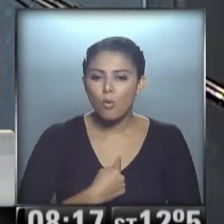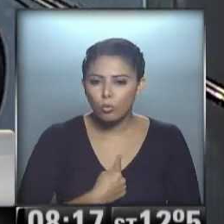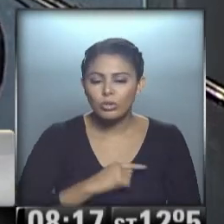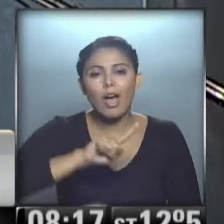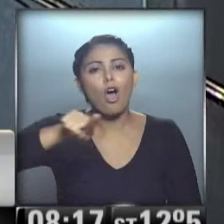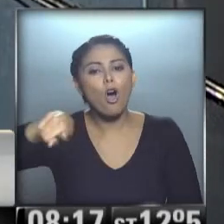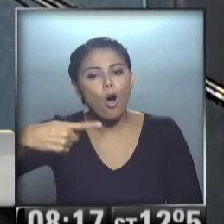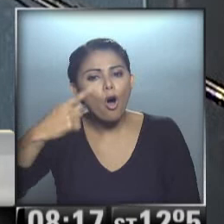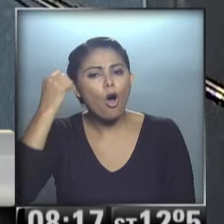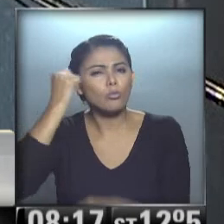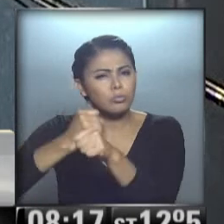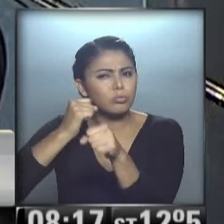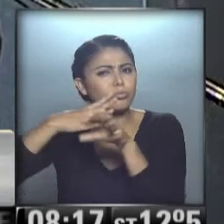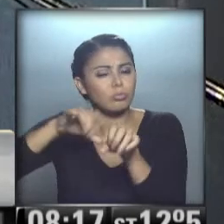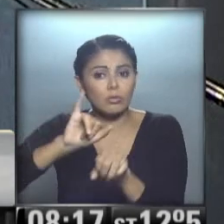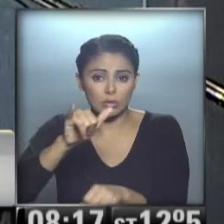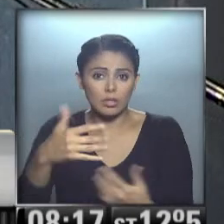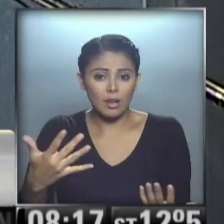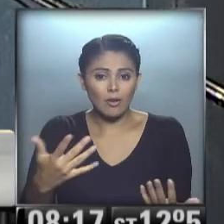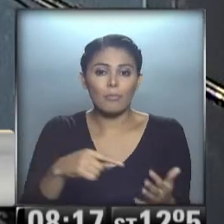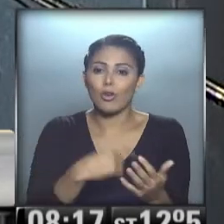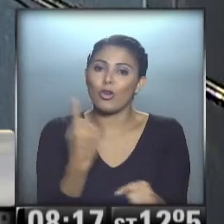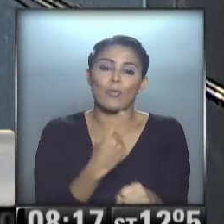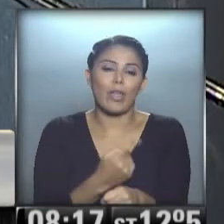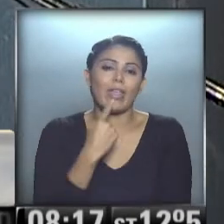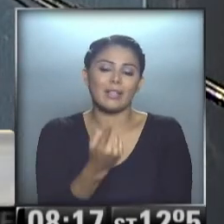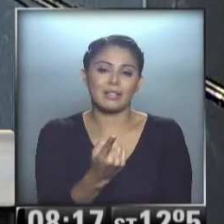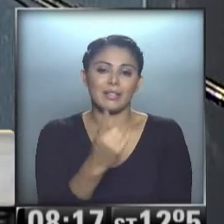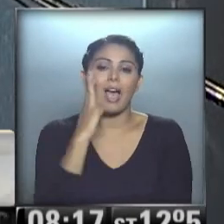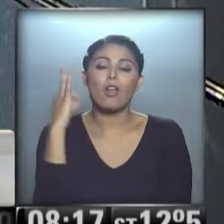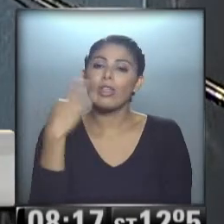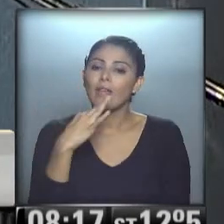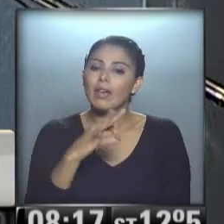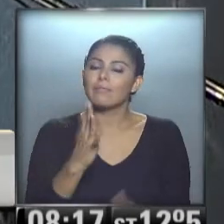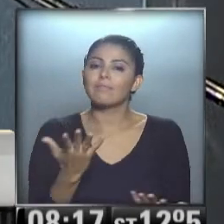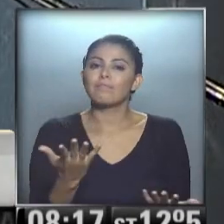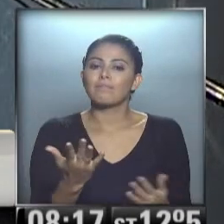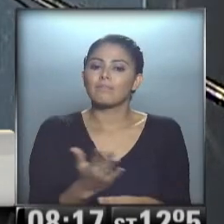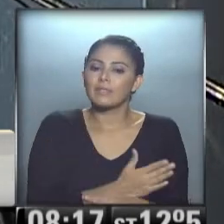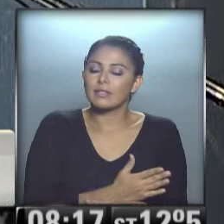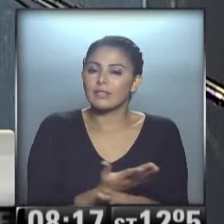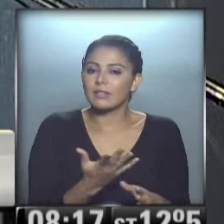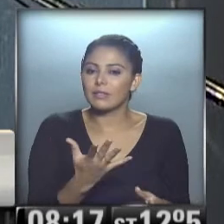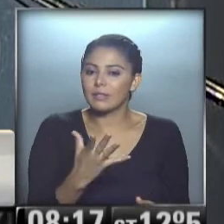otros operativos? Claro que los habrá. Ahora, no se pueden decir, es una cuestión que hay que hacerlo con mucha